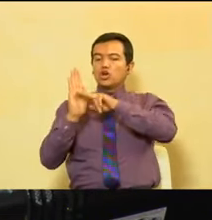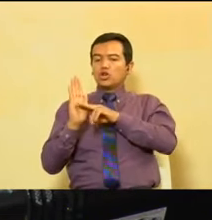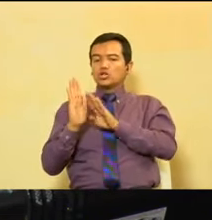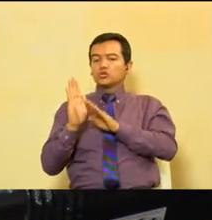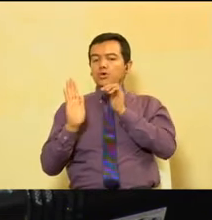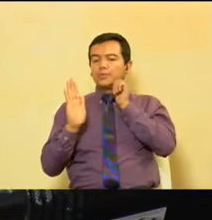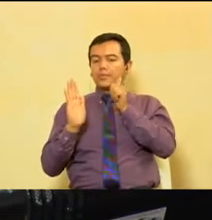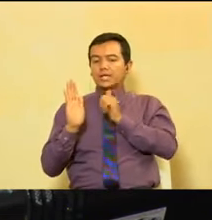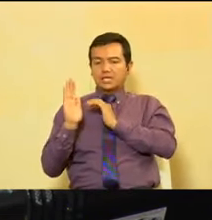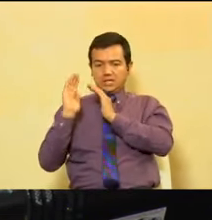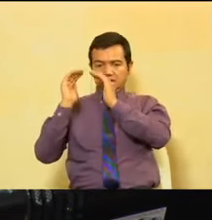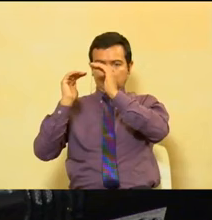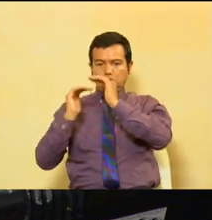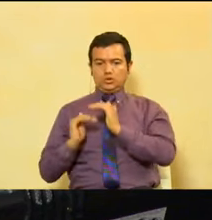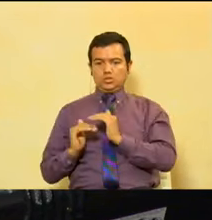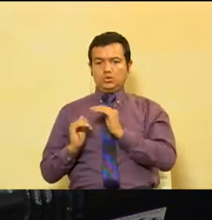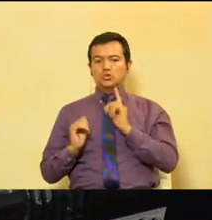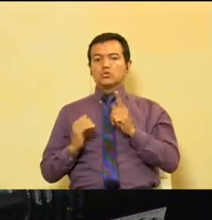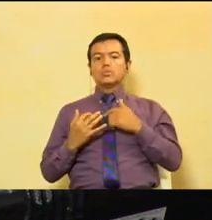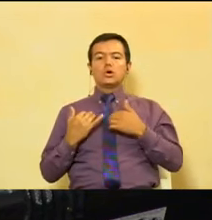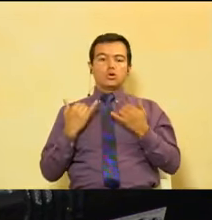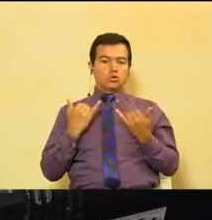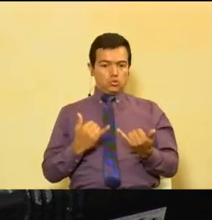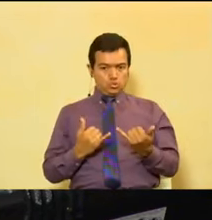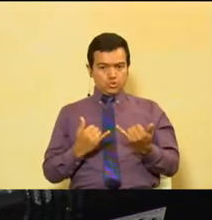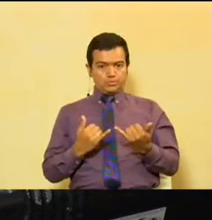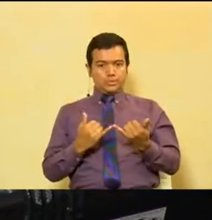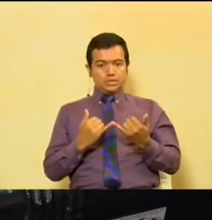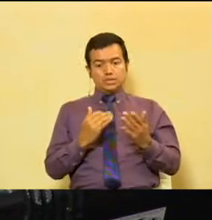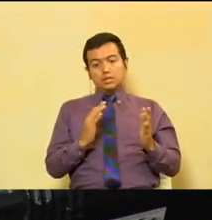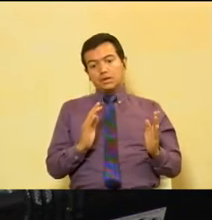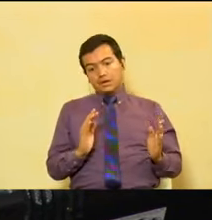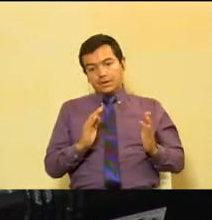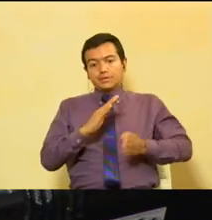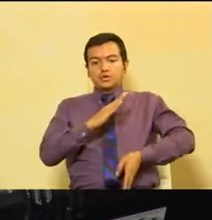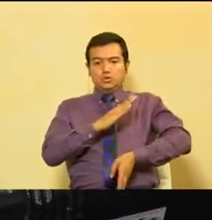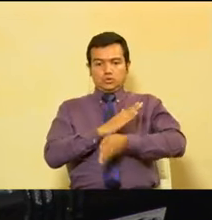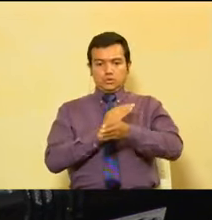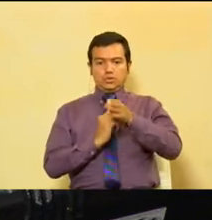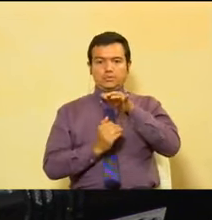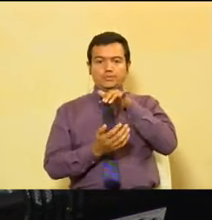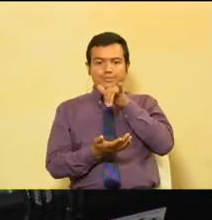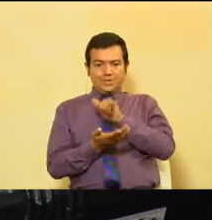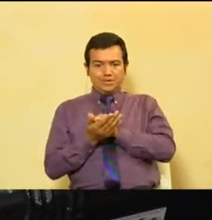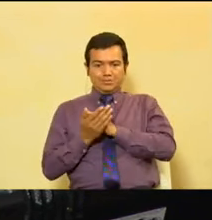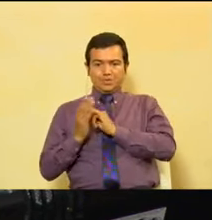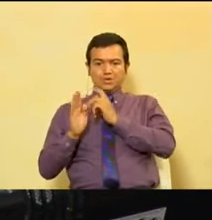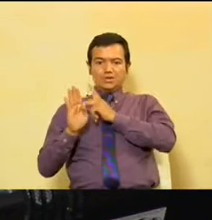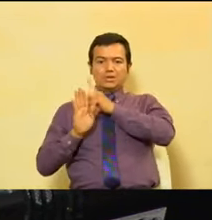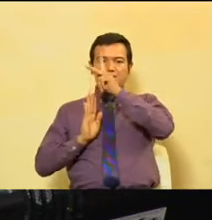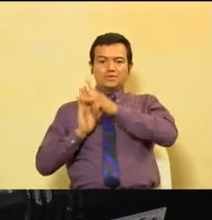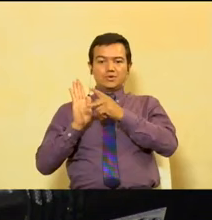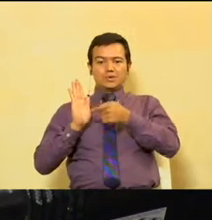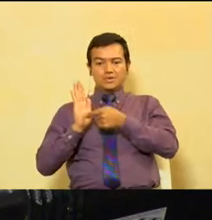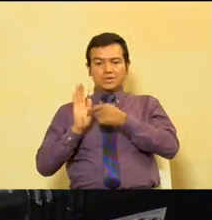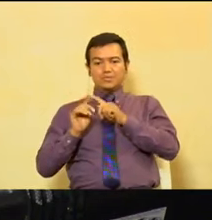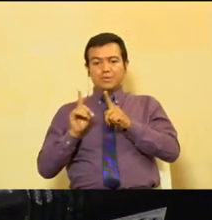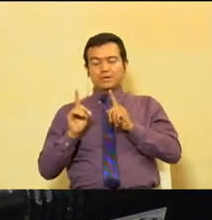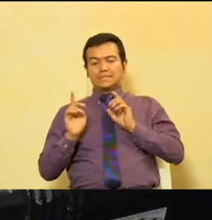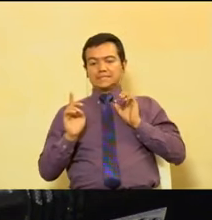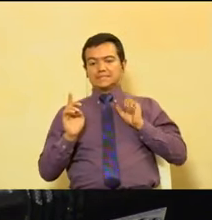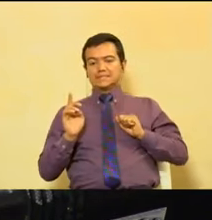el día de hoy pues continuábamos con ese proyecto pero